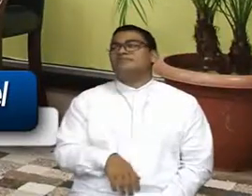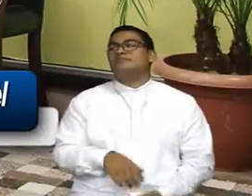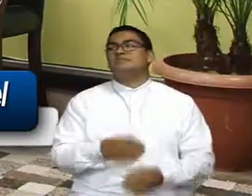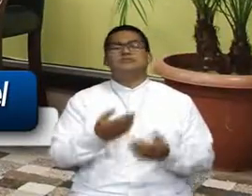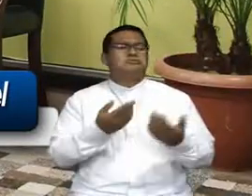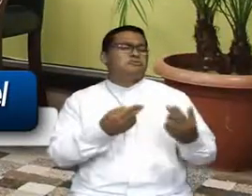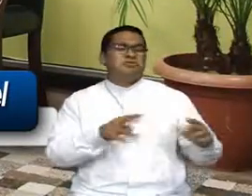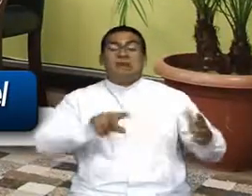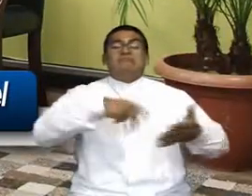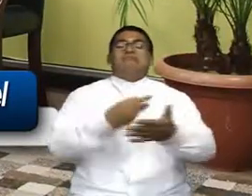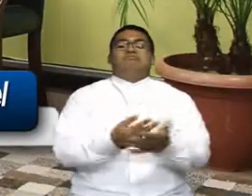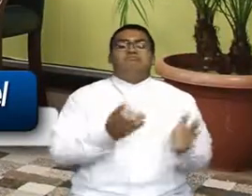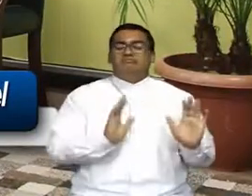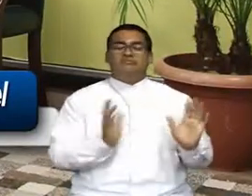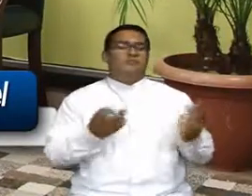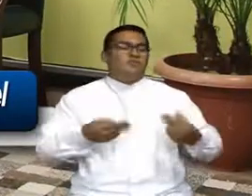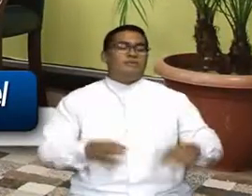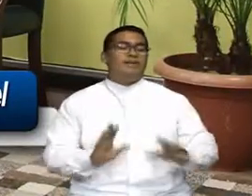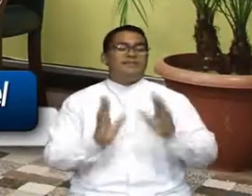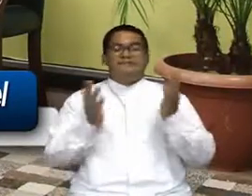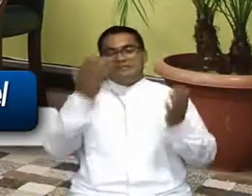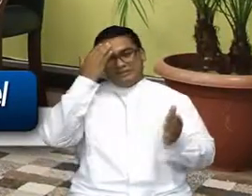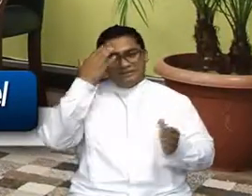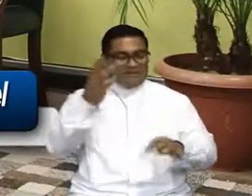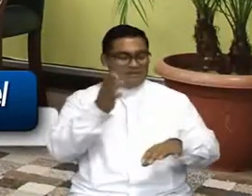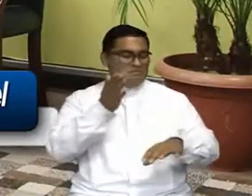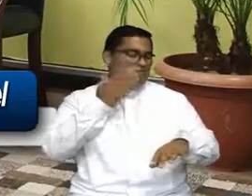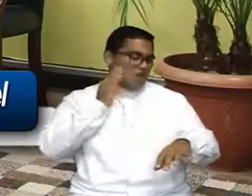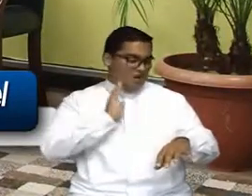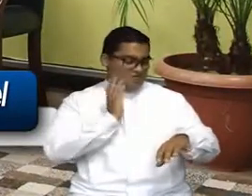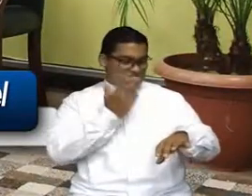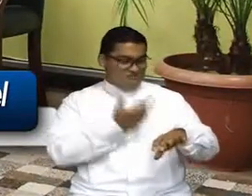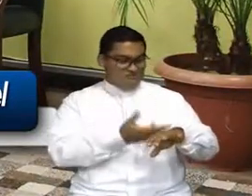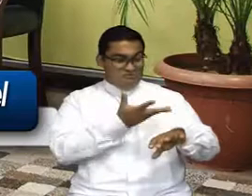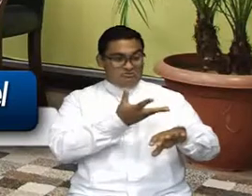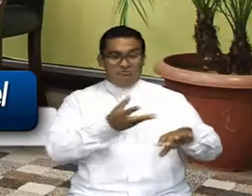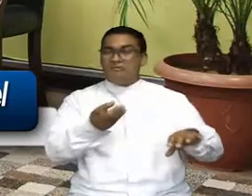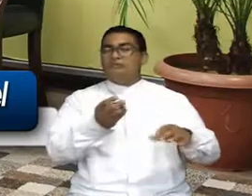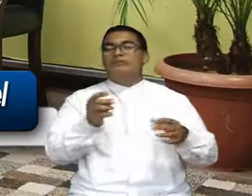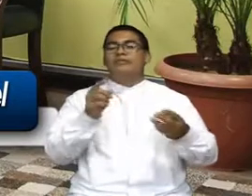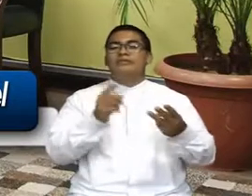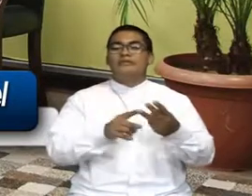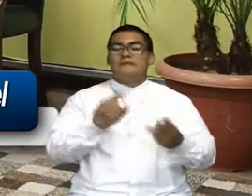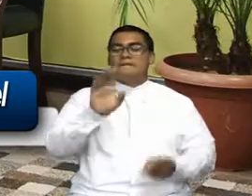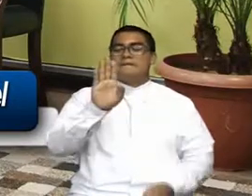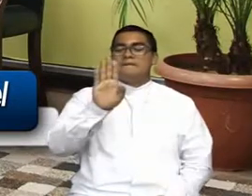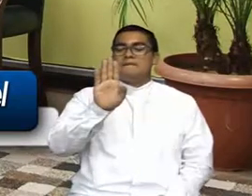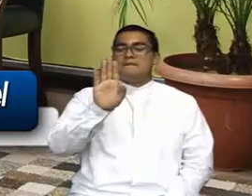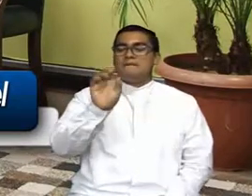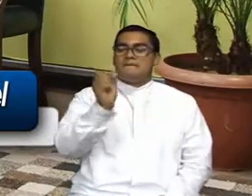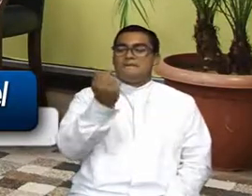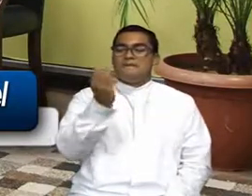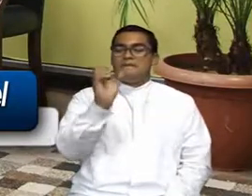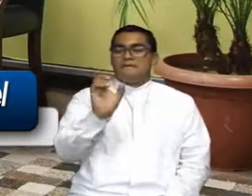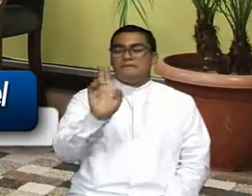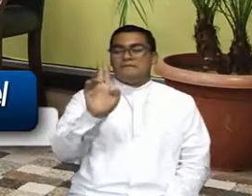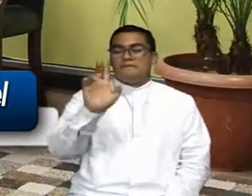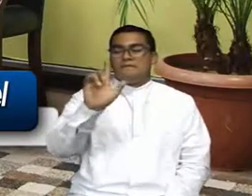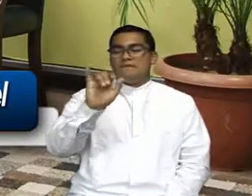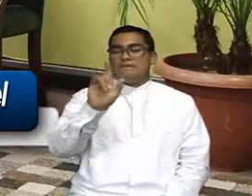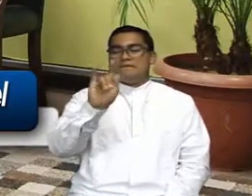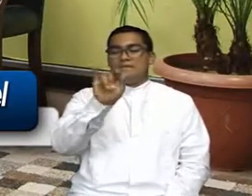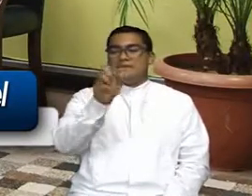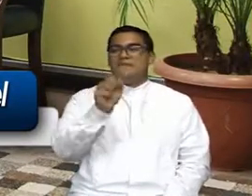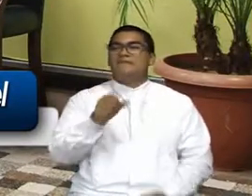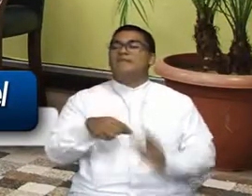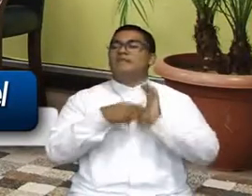trauma. El trauma ya se sabe que. Y la vasculitis también. La vasculitis. Ahora, como este